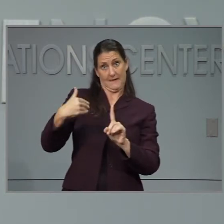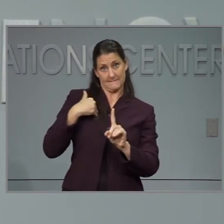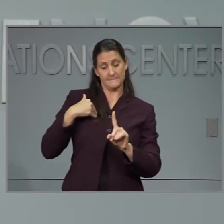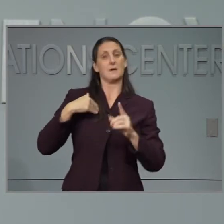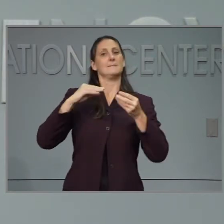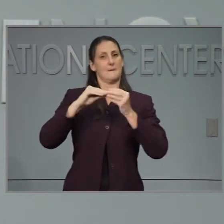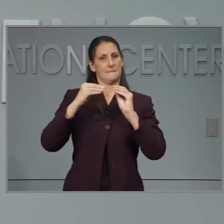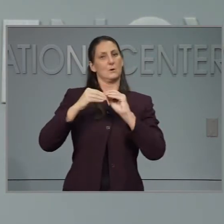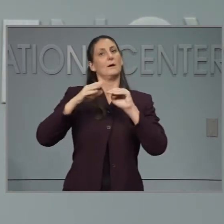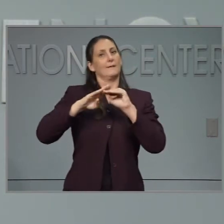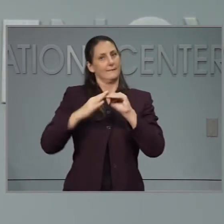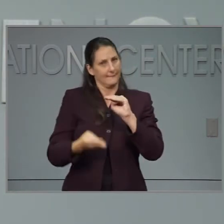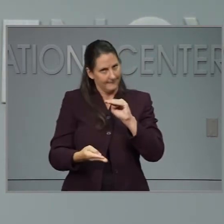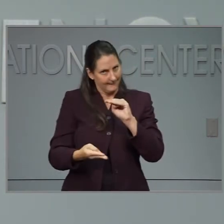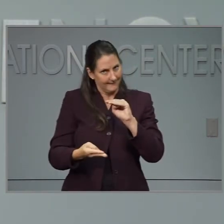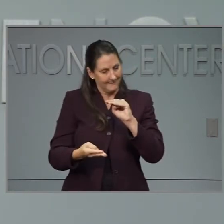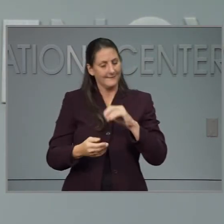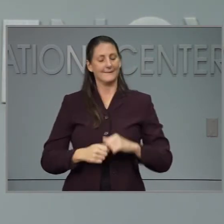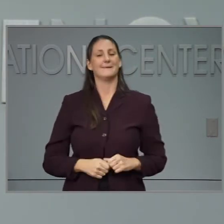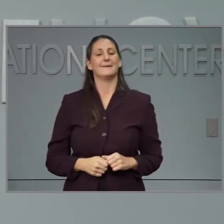ver los casos